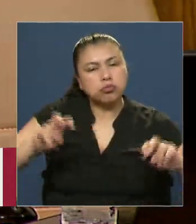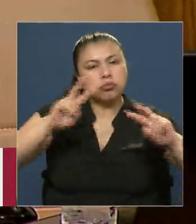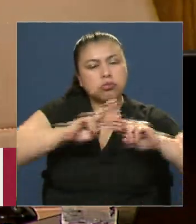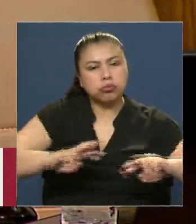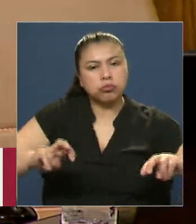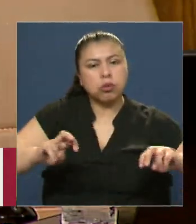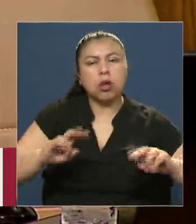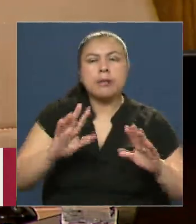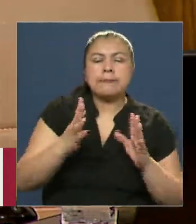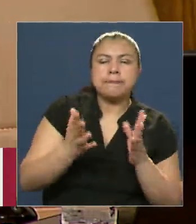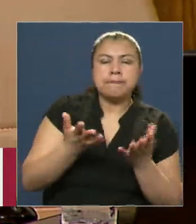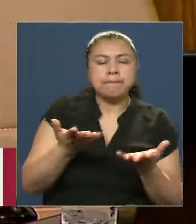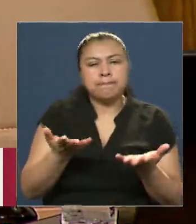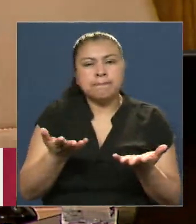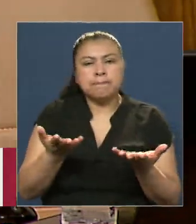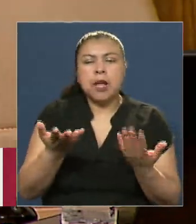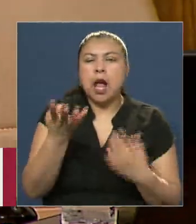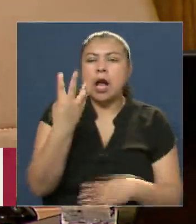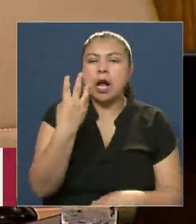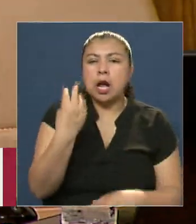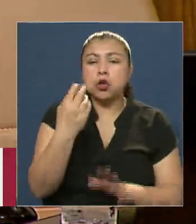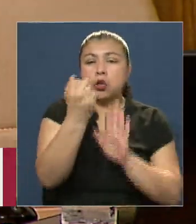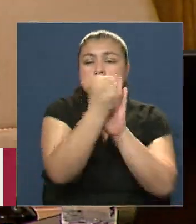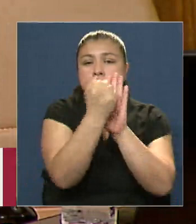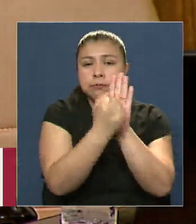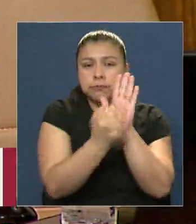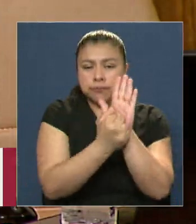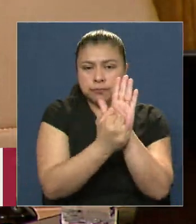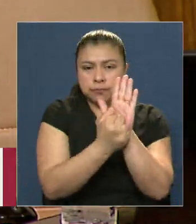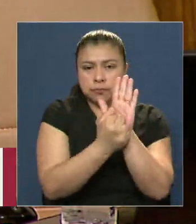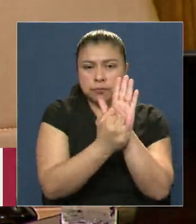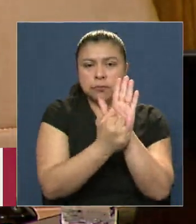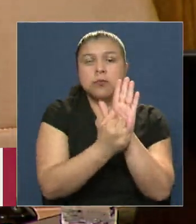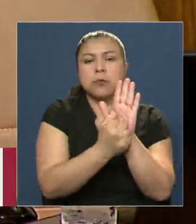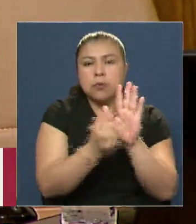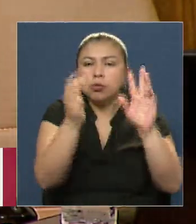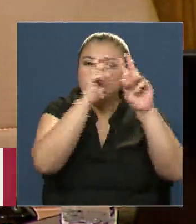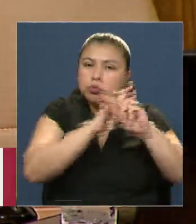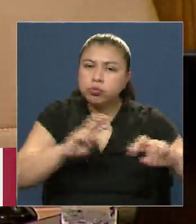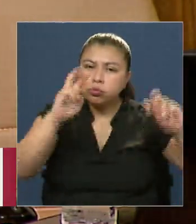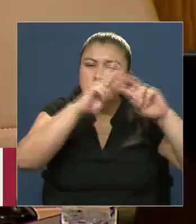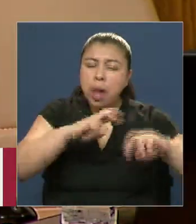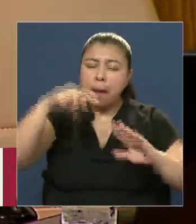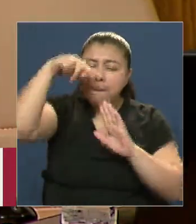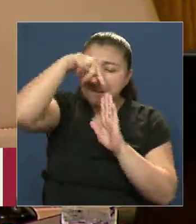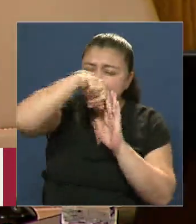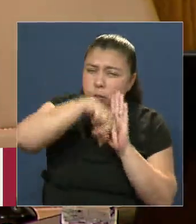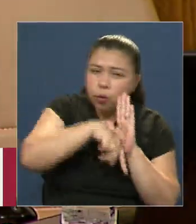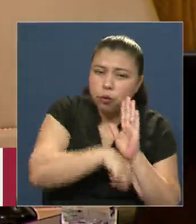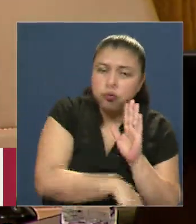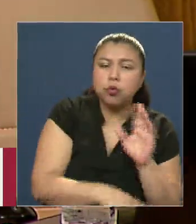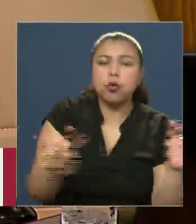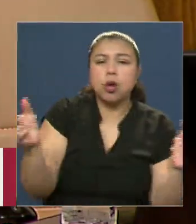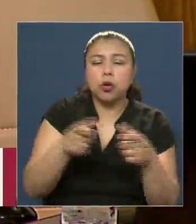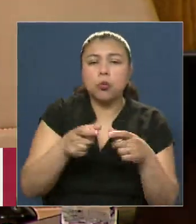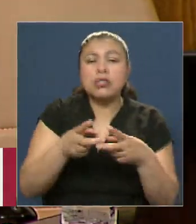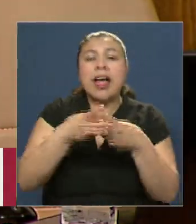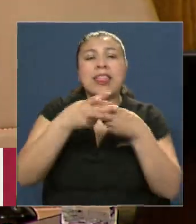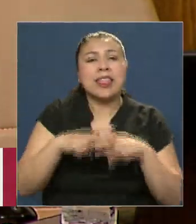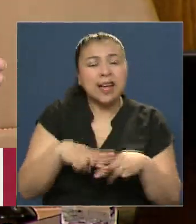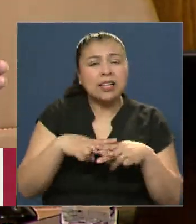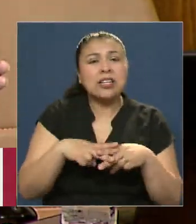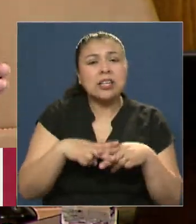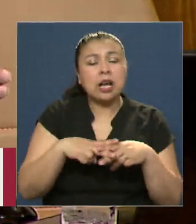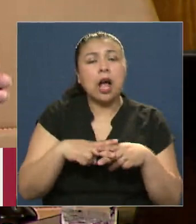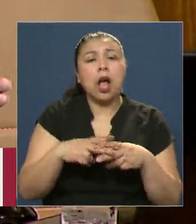un preámbulo de 14 artículos que lo analizaron profundamente la Comisión Técnica,